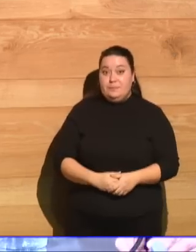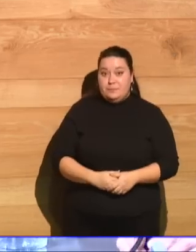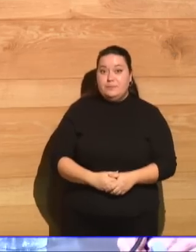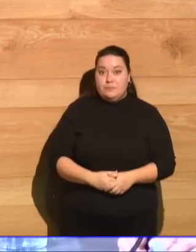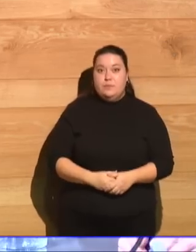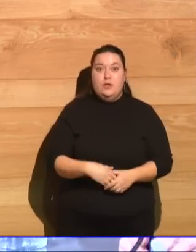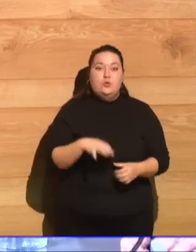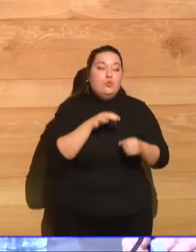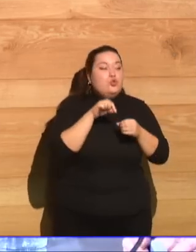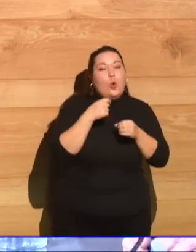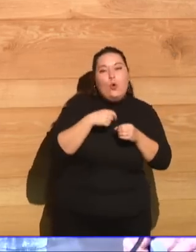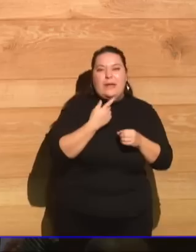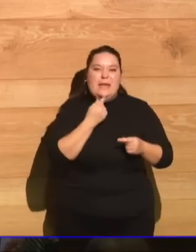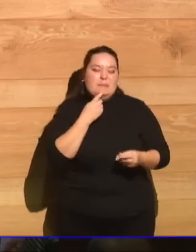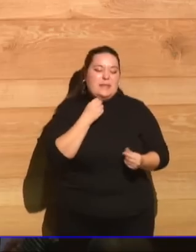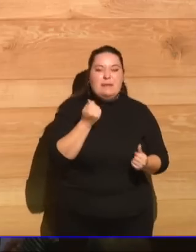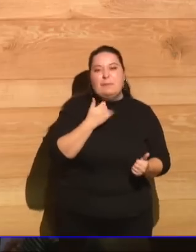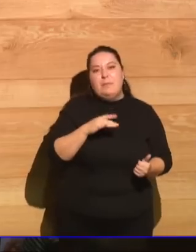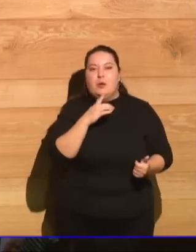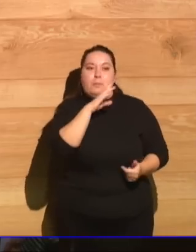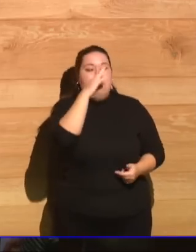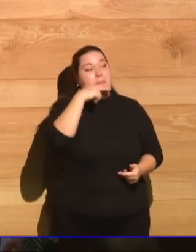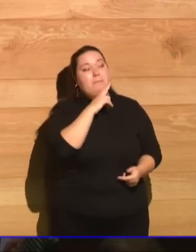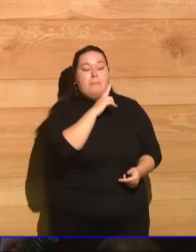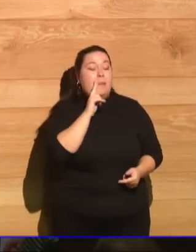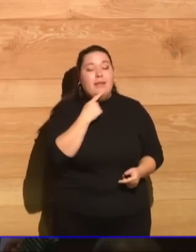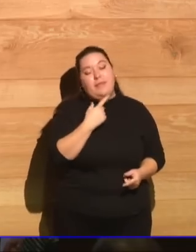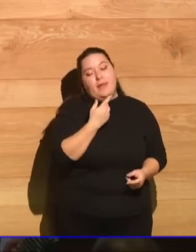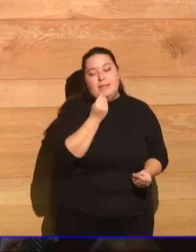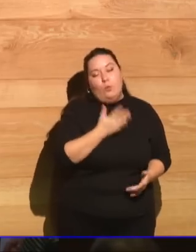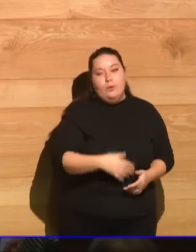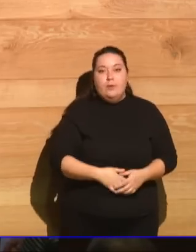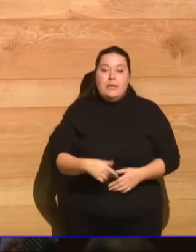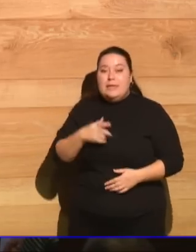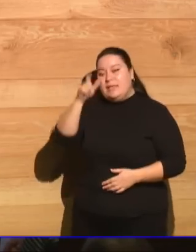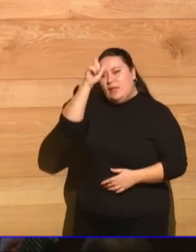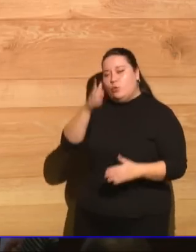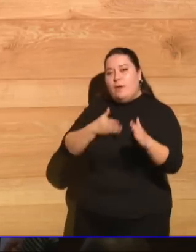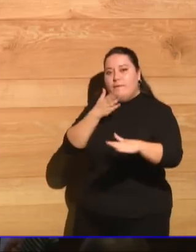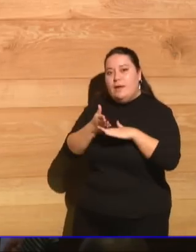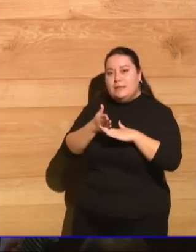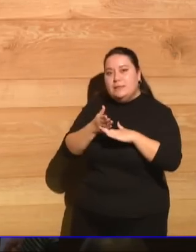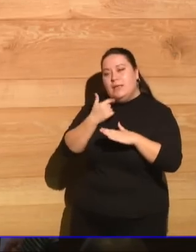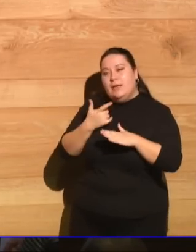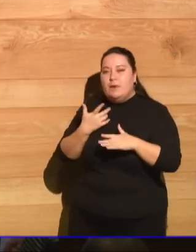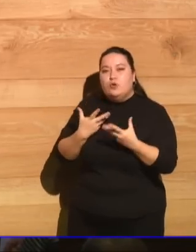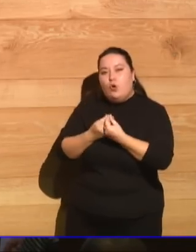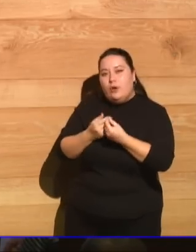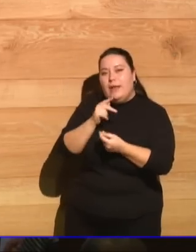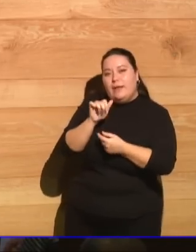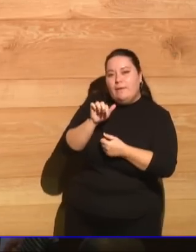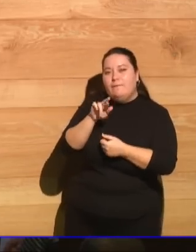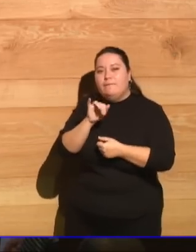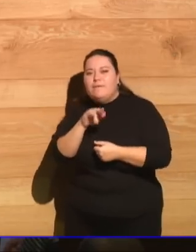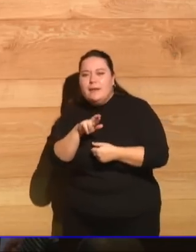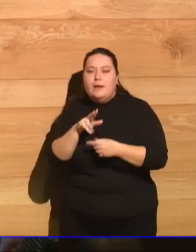Es un yogur que sale mal, pero te dice tu madre, se puede comer igual. Y si vas a cruzar la frontera en Turquía con el kéfir, ¿te paran? ¿Y te pone nervioso